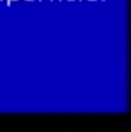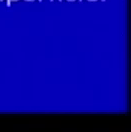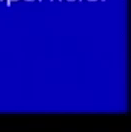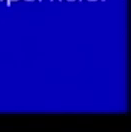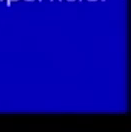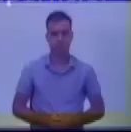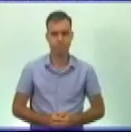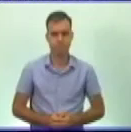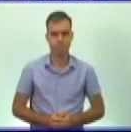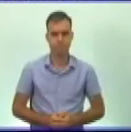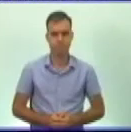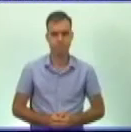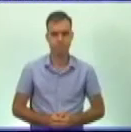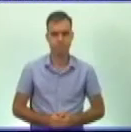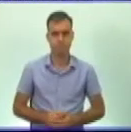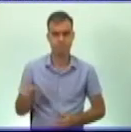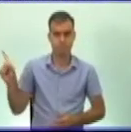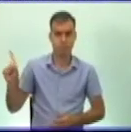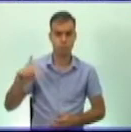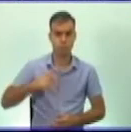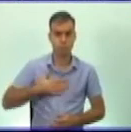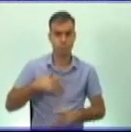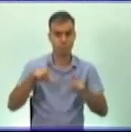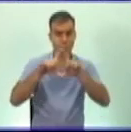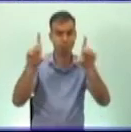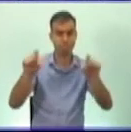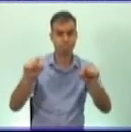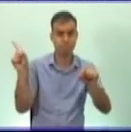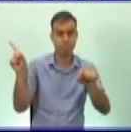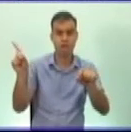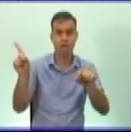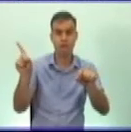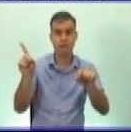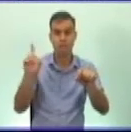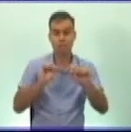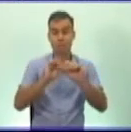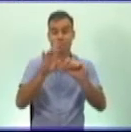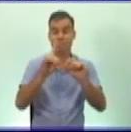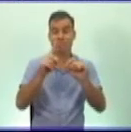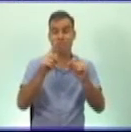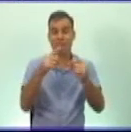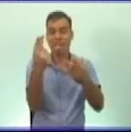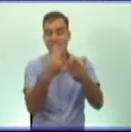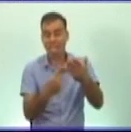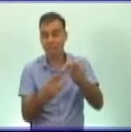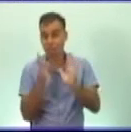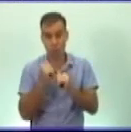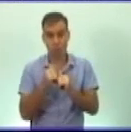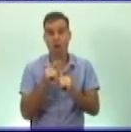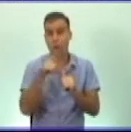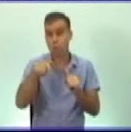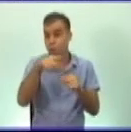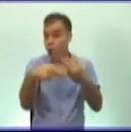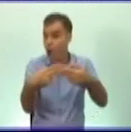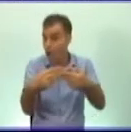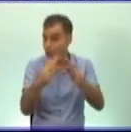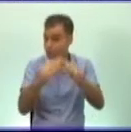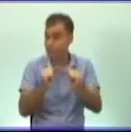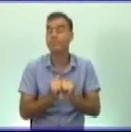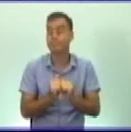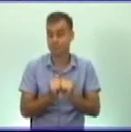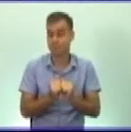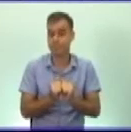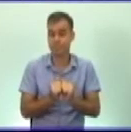Fíjense que aquí tenemos un problema donde no hay ninguna imagen. La imagen la deben de hacer ustedes. De acuerdo a lo que hemos hecho en la clase,